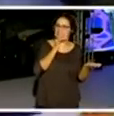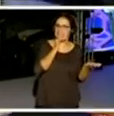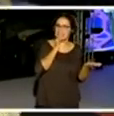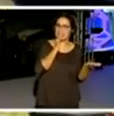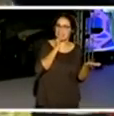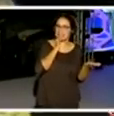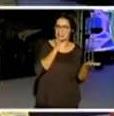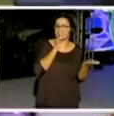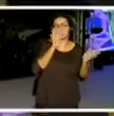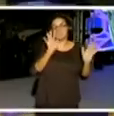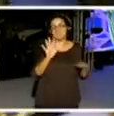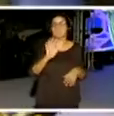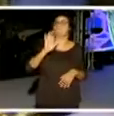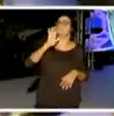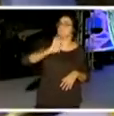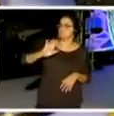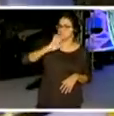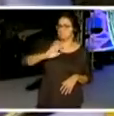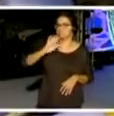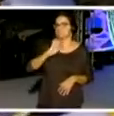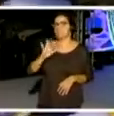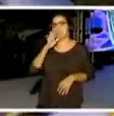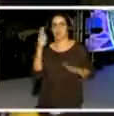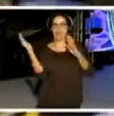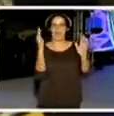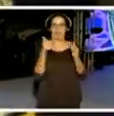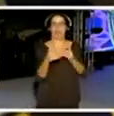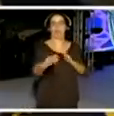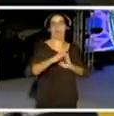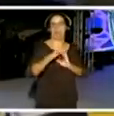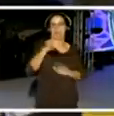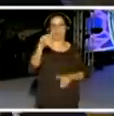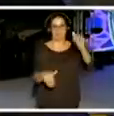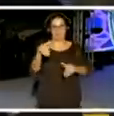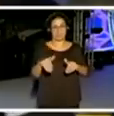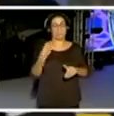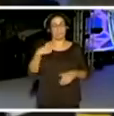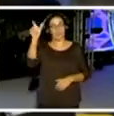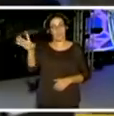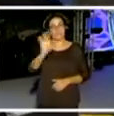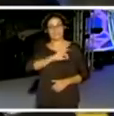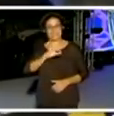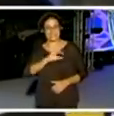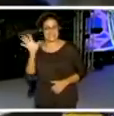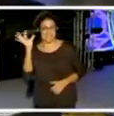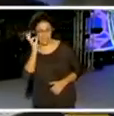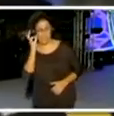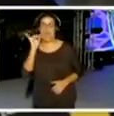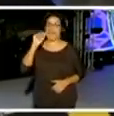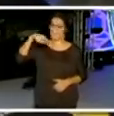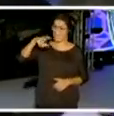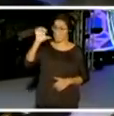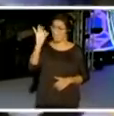curioso que en época electoral, como estamos ahora en enero, la señora Inés Rojas, del presidente, consejera